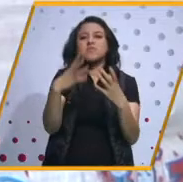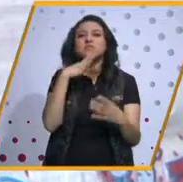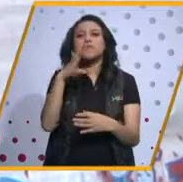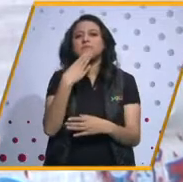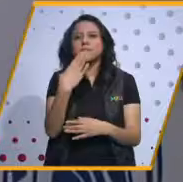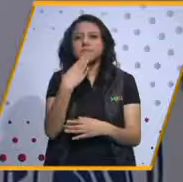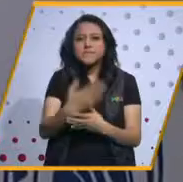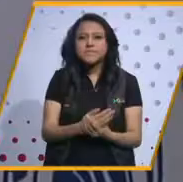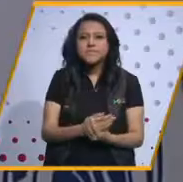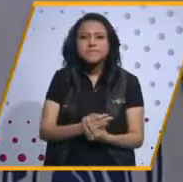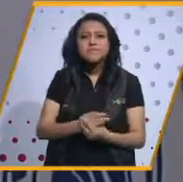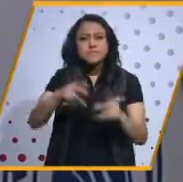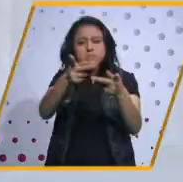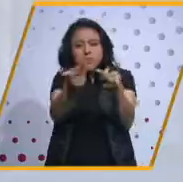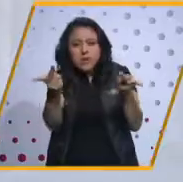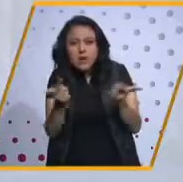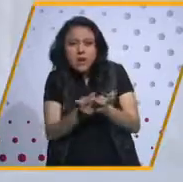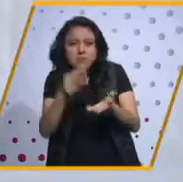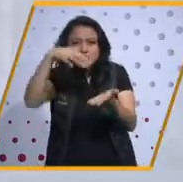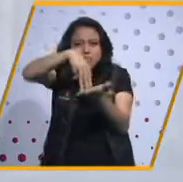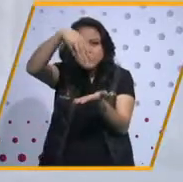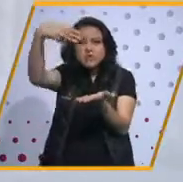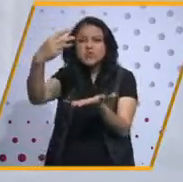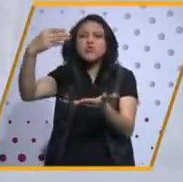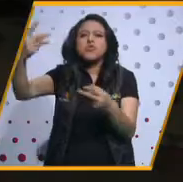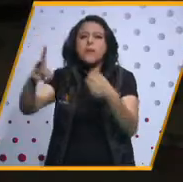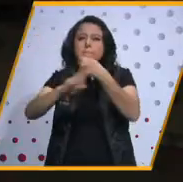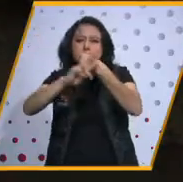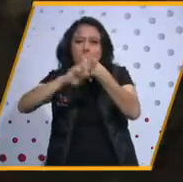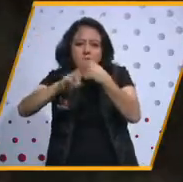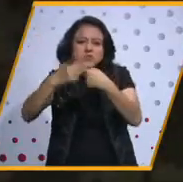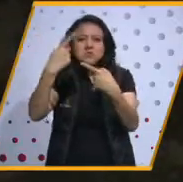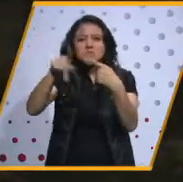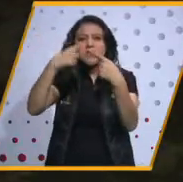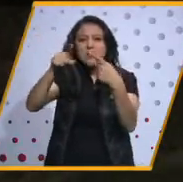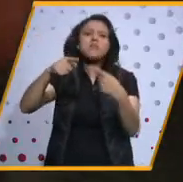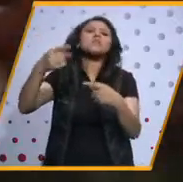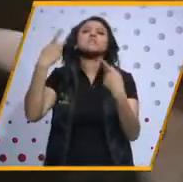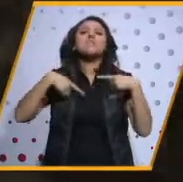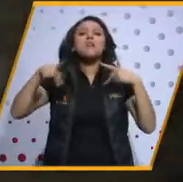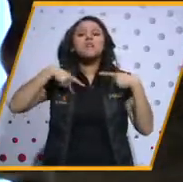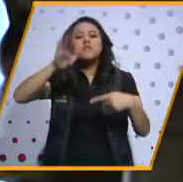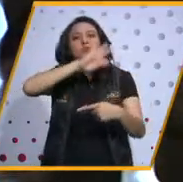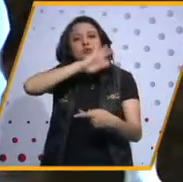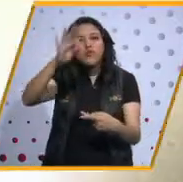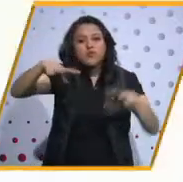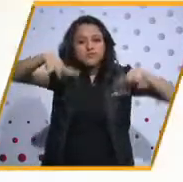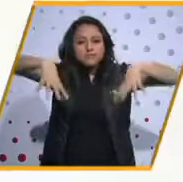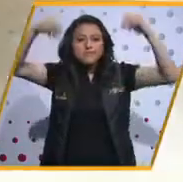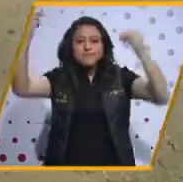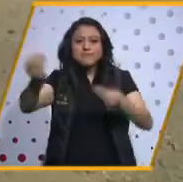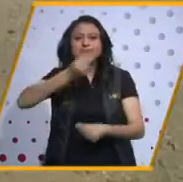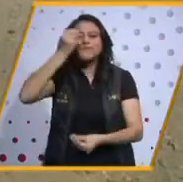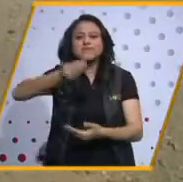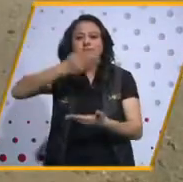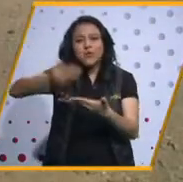platos, tenedores, cucharas, vasos, los voluntarios que se encuentran en la carpa pueden degustar su comida.